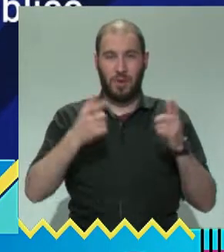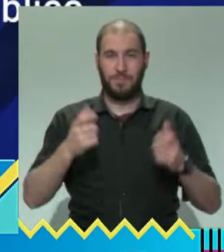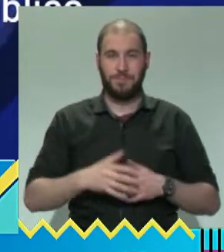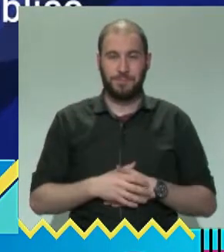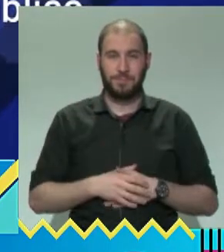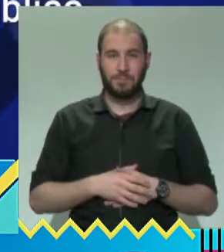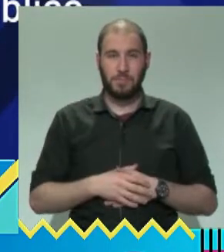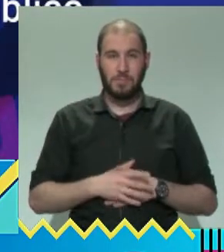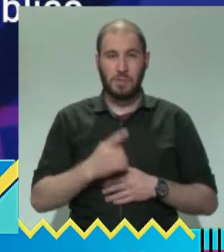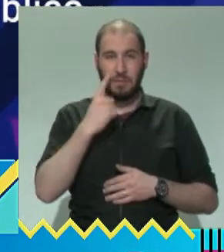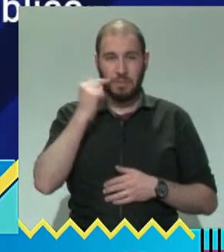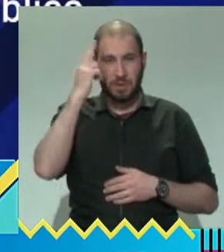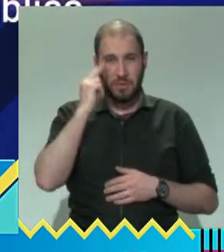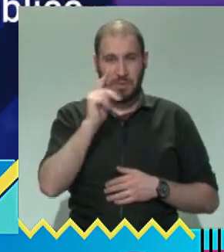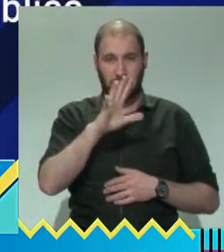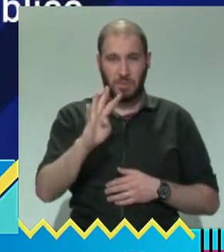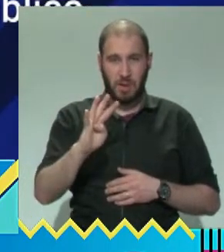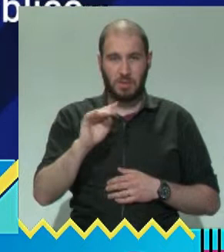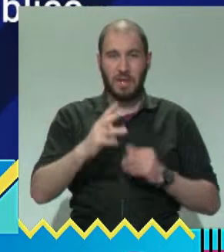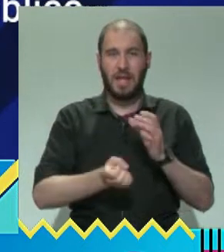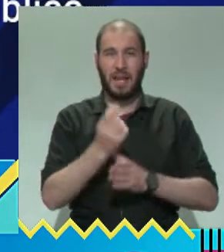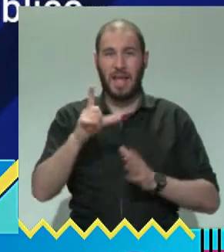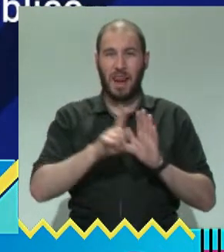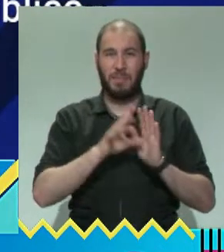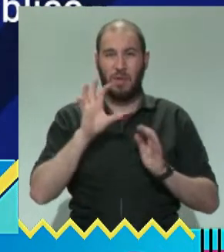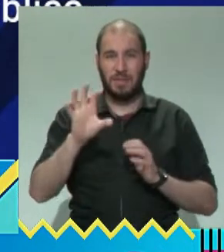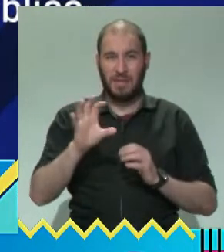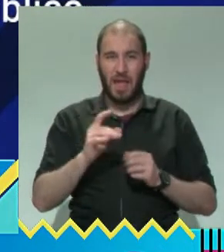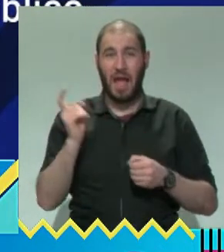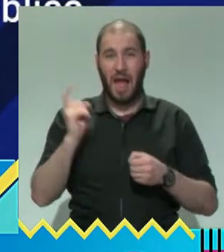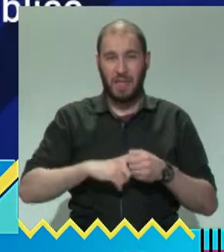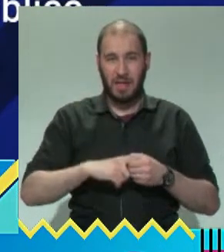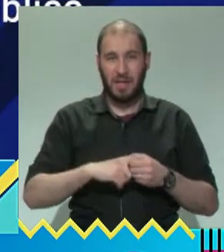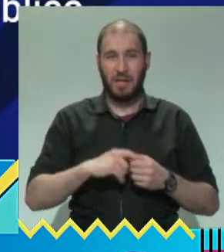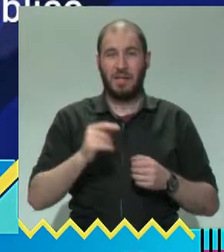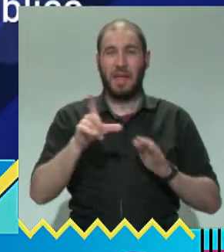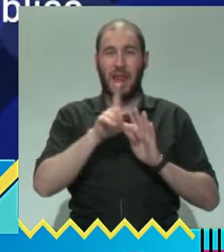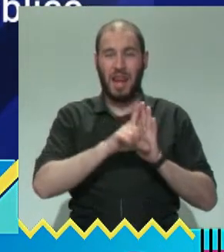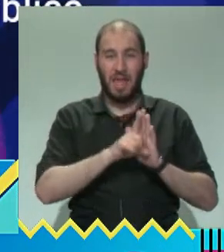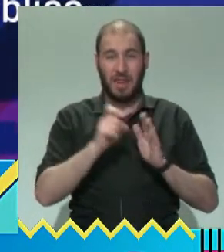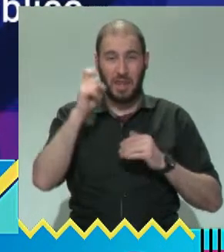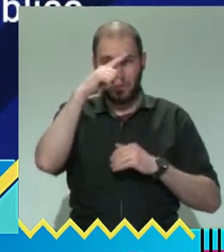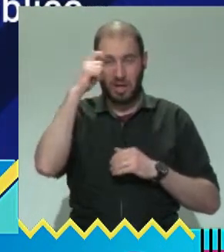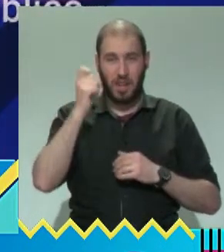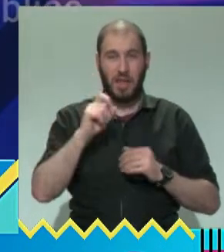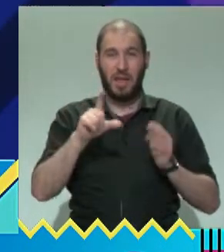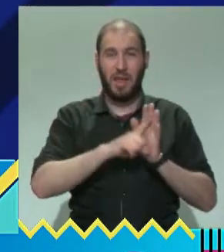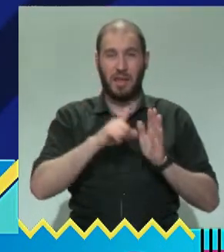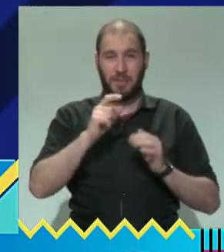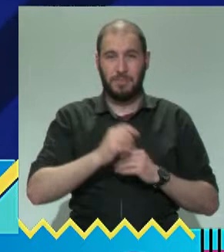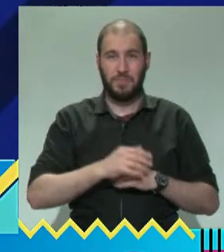Árbol. En 1954 se crea una ley provincial adhiriendo justamente a una normativa nacional, que es la ley